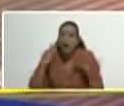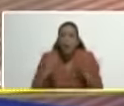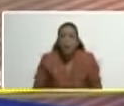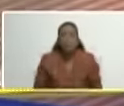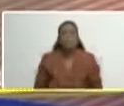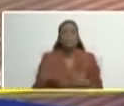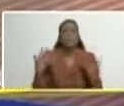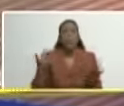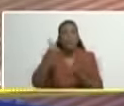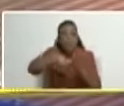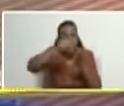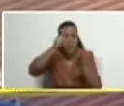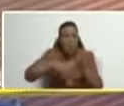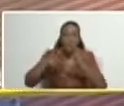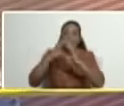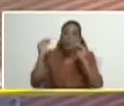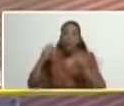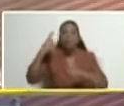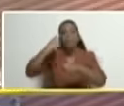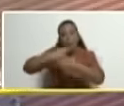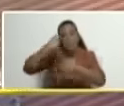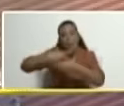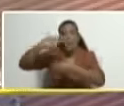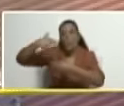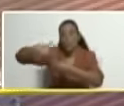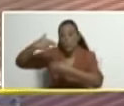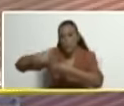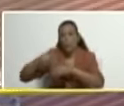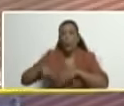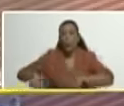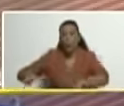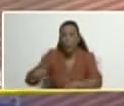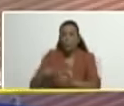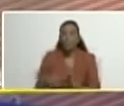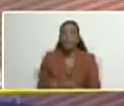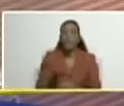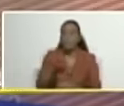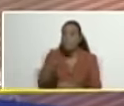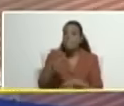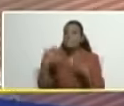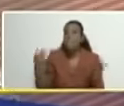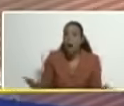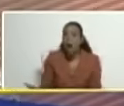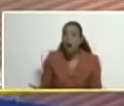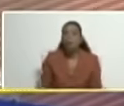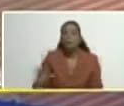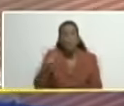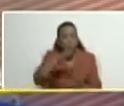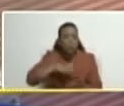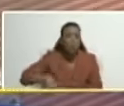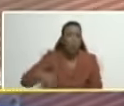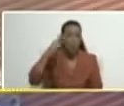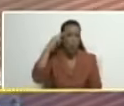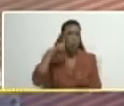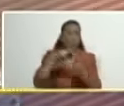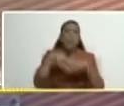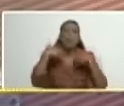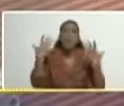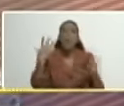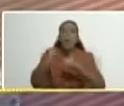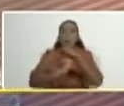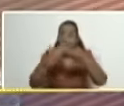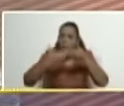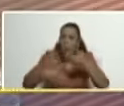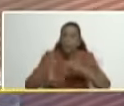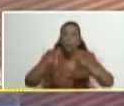venezolana, firmada por los trabajadores y la clase obrera de PDVSA y por todo el pueblo de Venezuela,